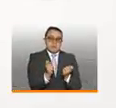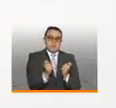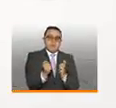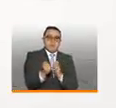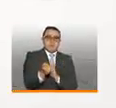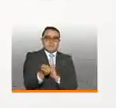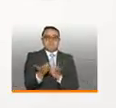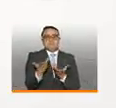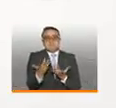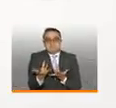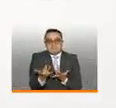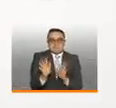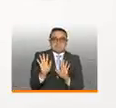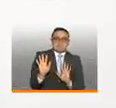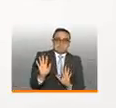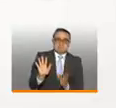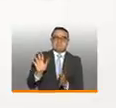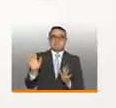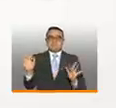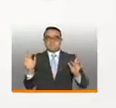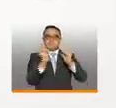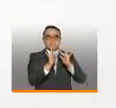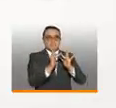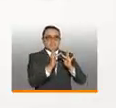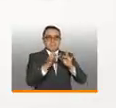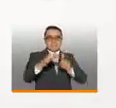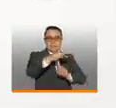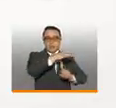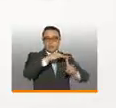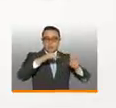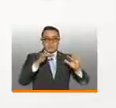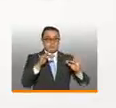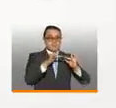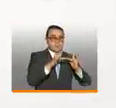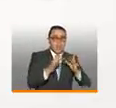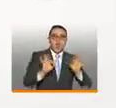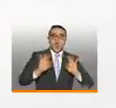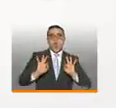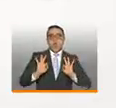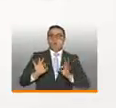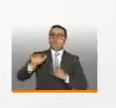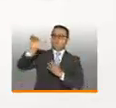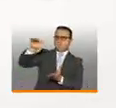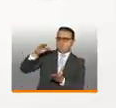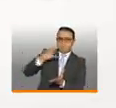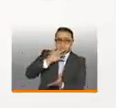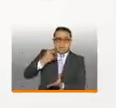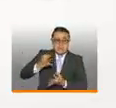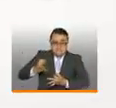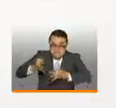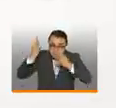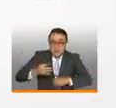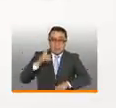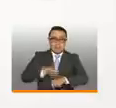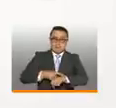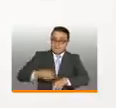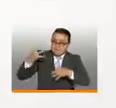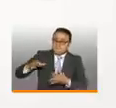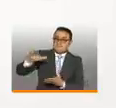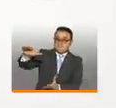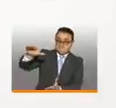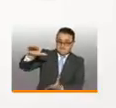van generándose adaptaciones o se determinan con mayor precisión desde quienes los han,